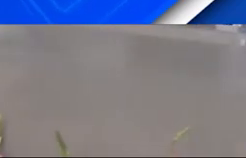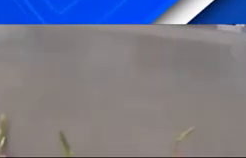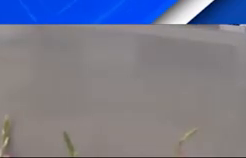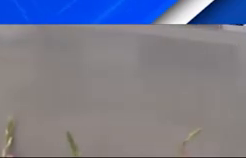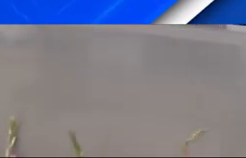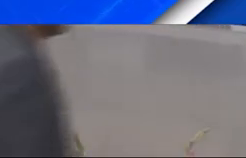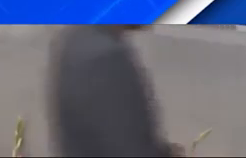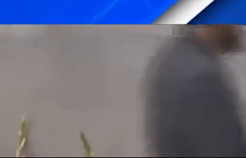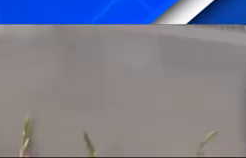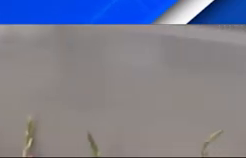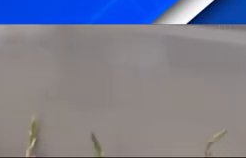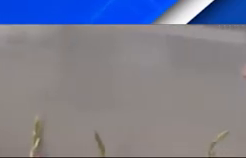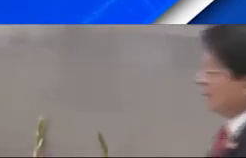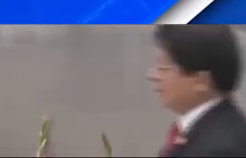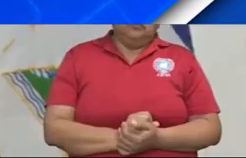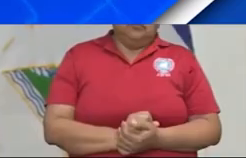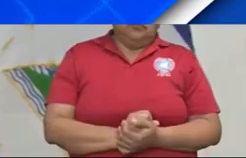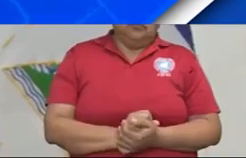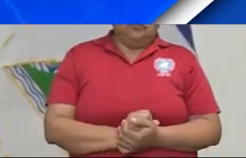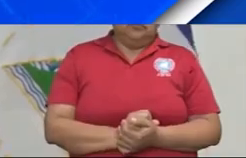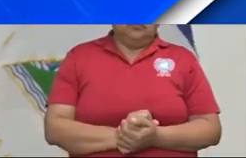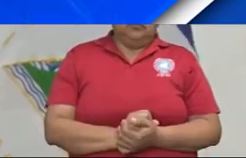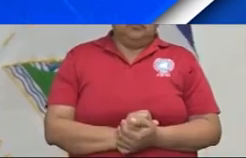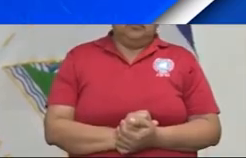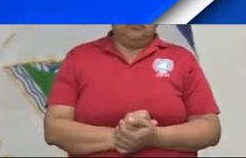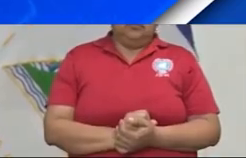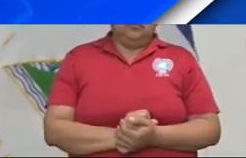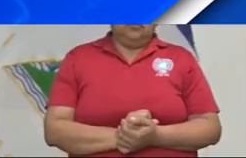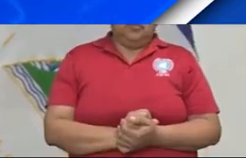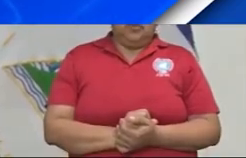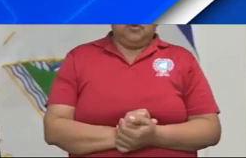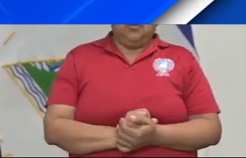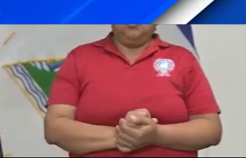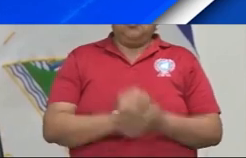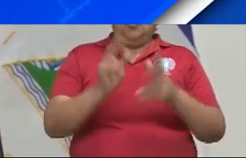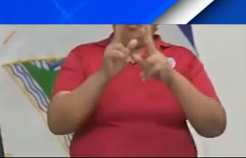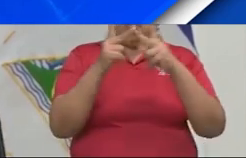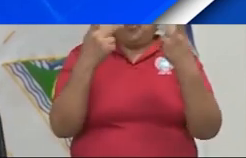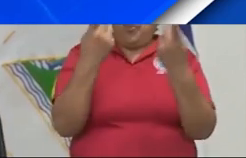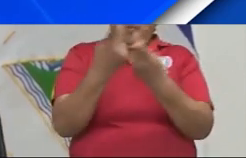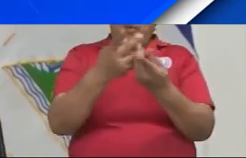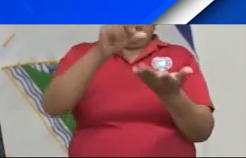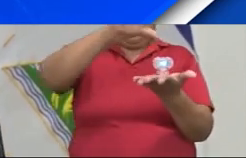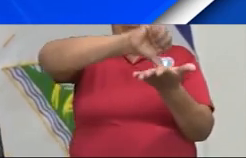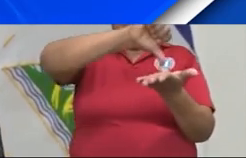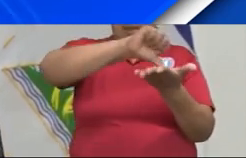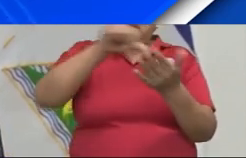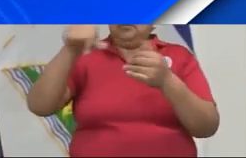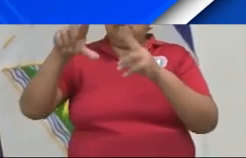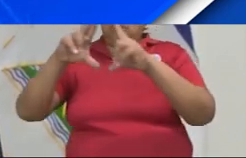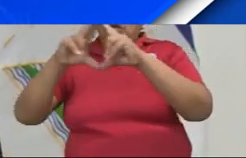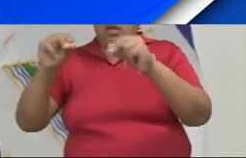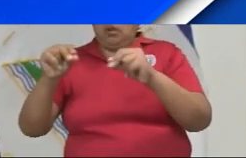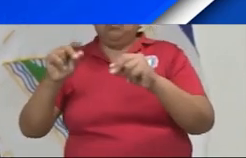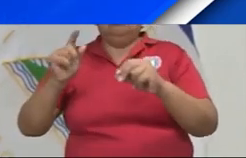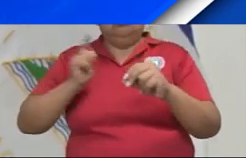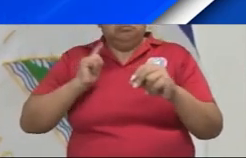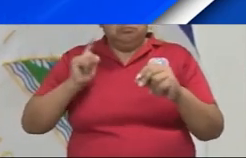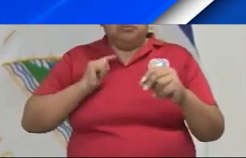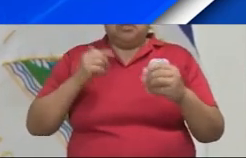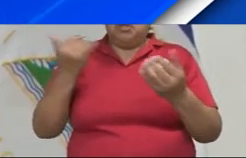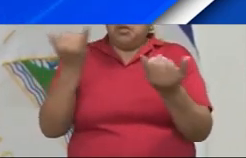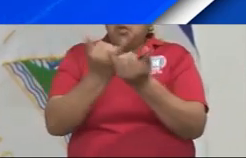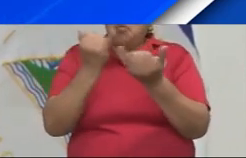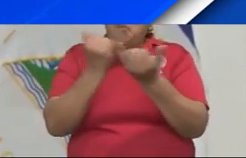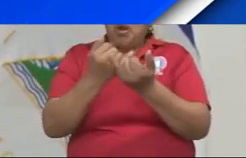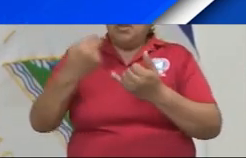Directiva y del Parlamento Nacional. Dos pueblos de Irán y Nicaragua comparten una historia común